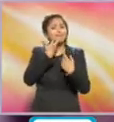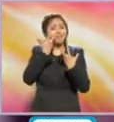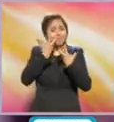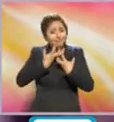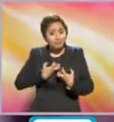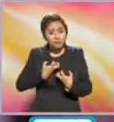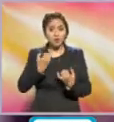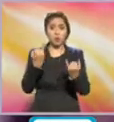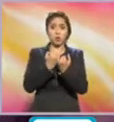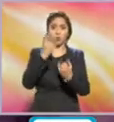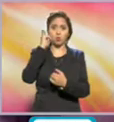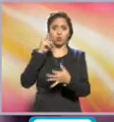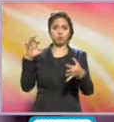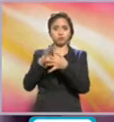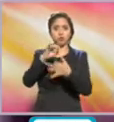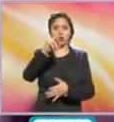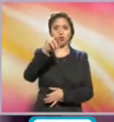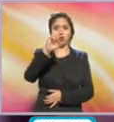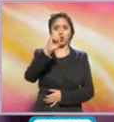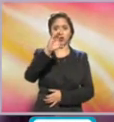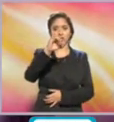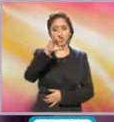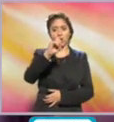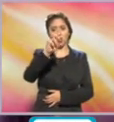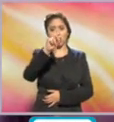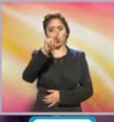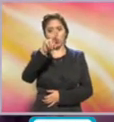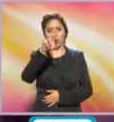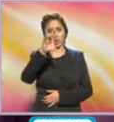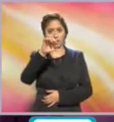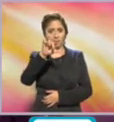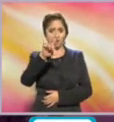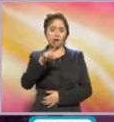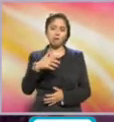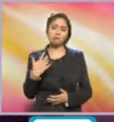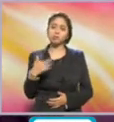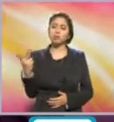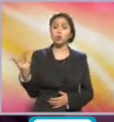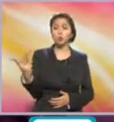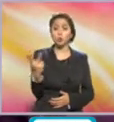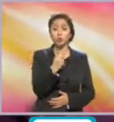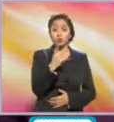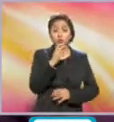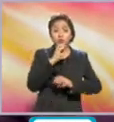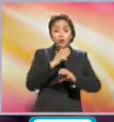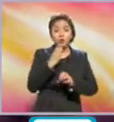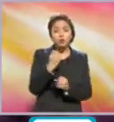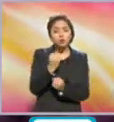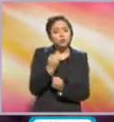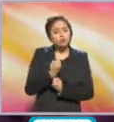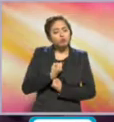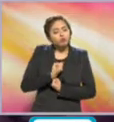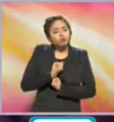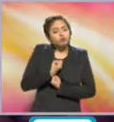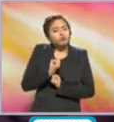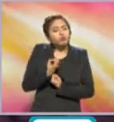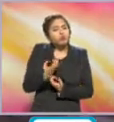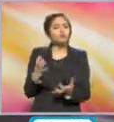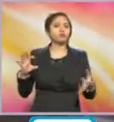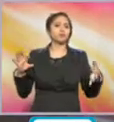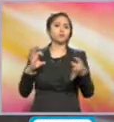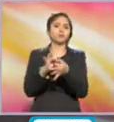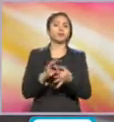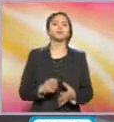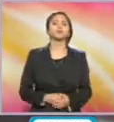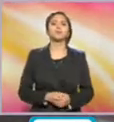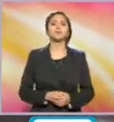por Rocío Dúrcal, que también fue una de que Claro. las interpretó. Ella también le dio un tono tinte melancólico. especial. Muy especial. Sí, sí, sí. muy sin duda especial. alguna. Y